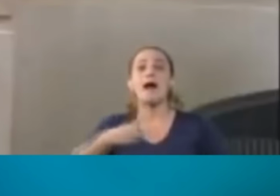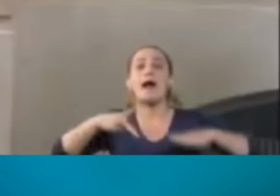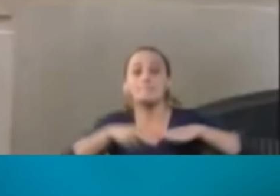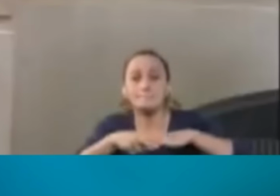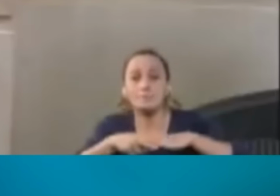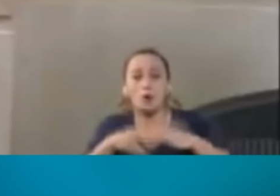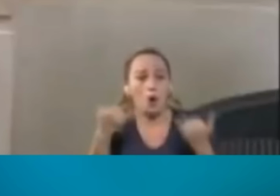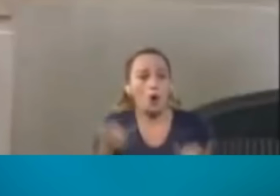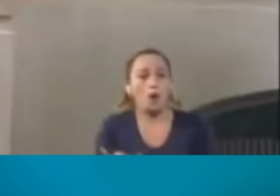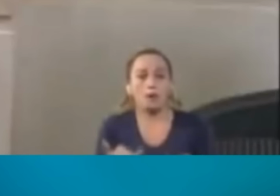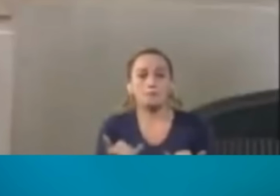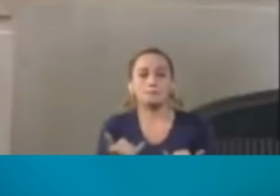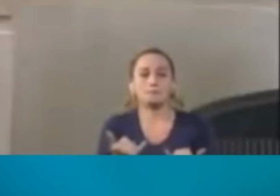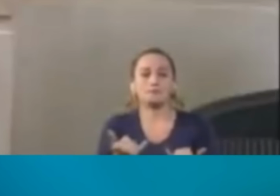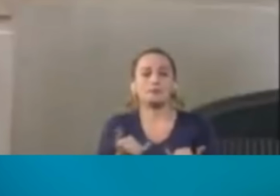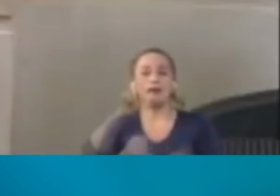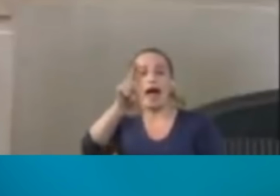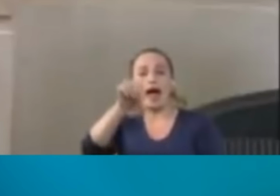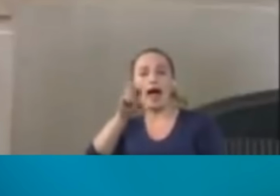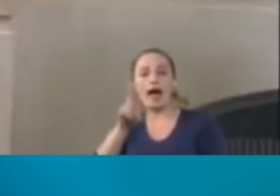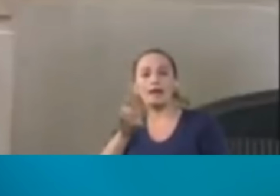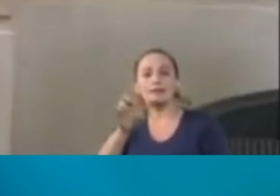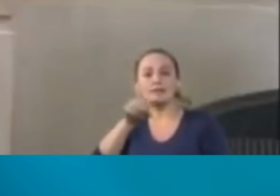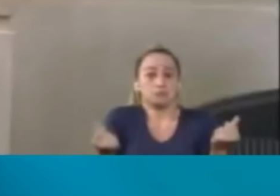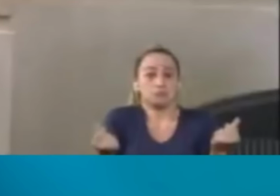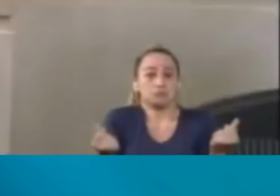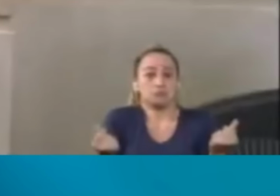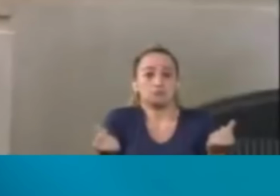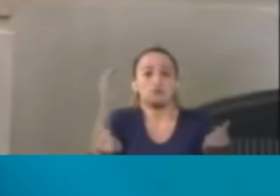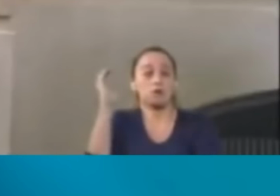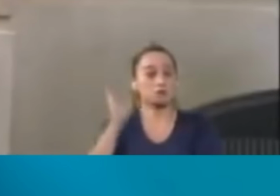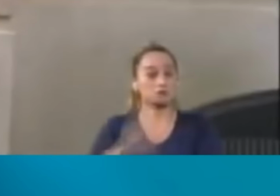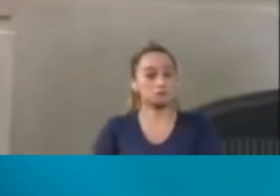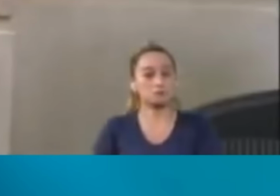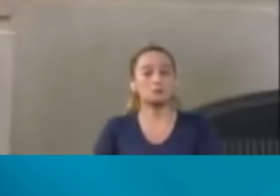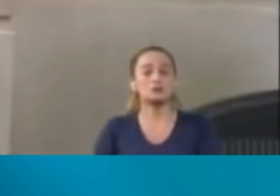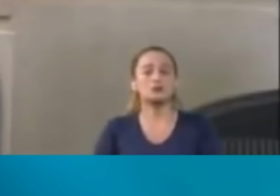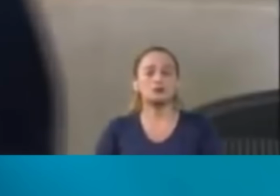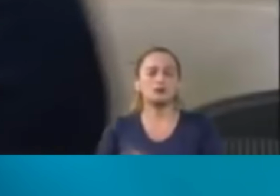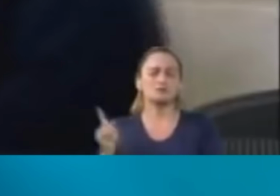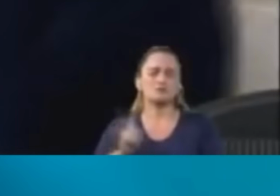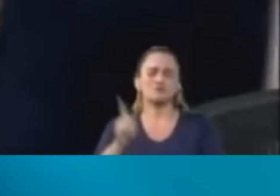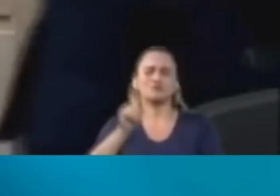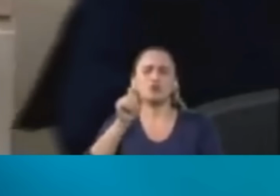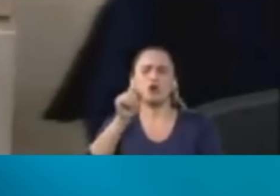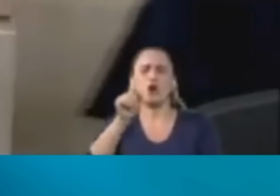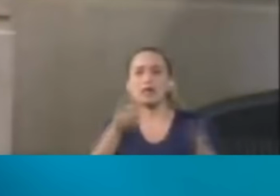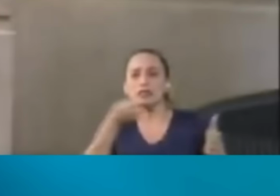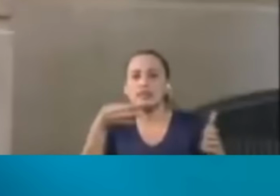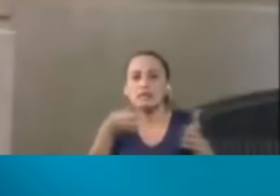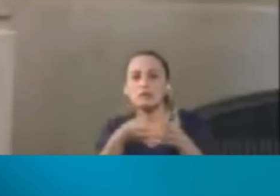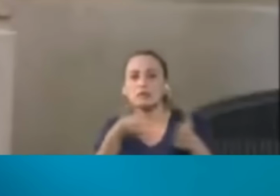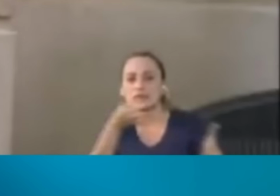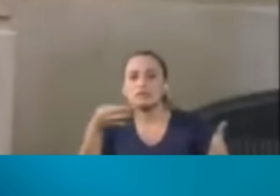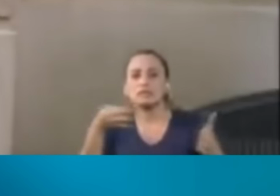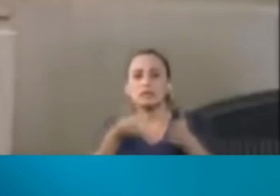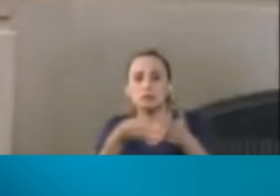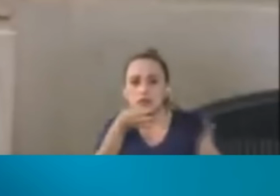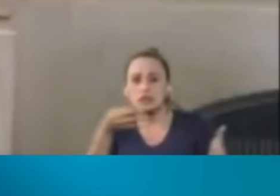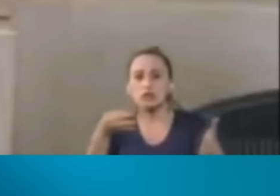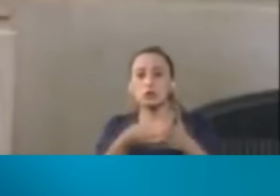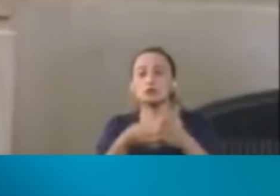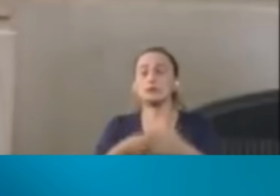Andrés Jaramillo no está en Colombia, se fue, se llevó el dinero. Hoy, 11 años después de denunciarlo, el resultado